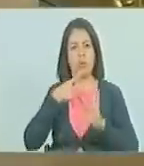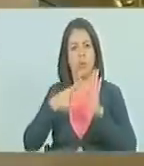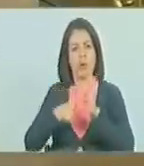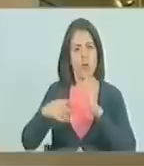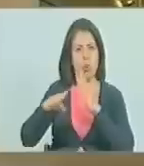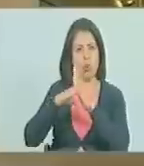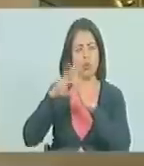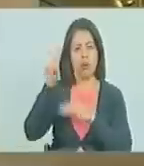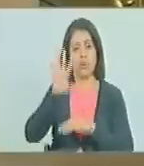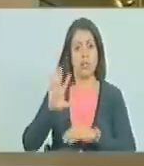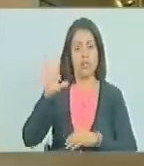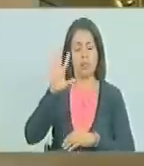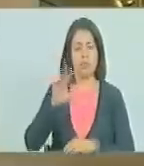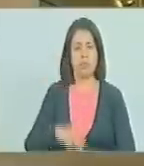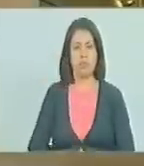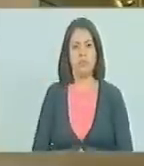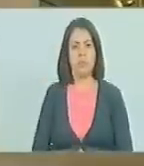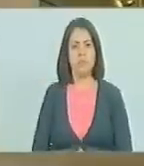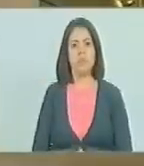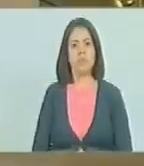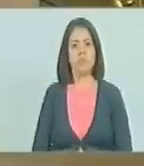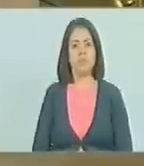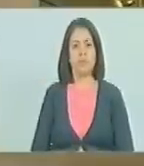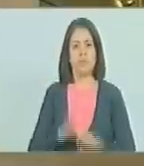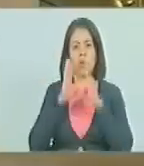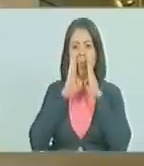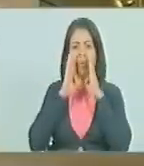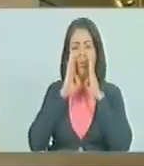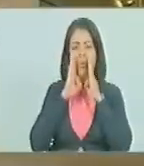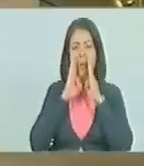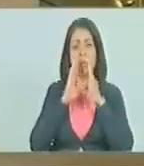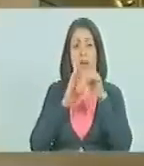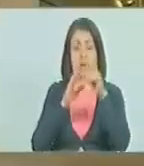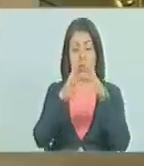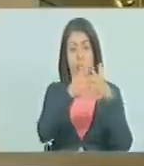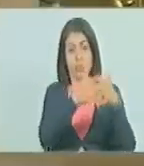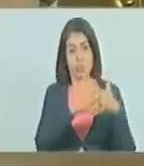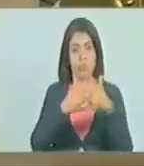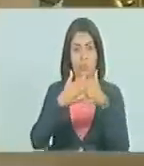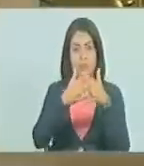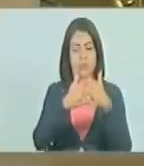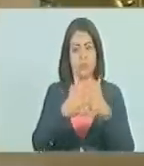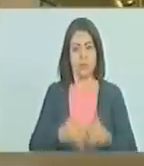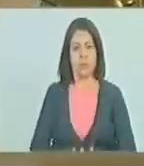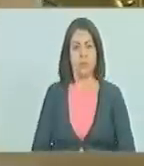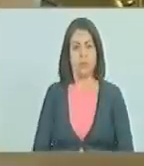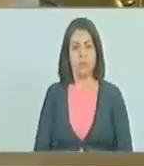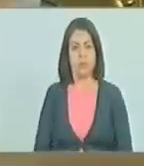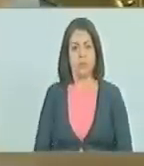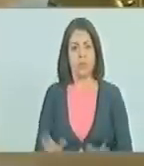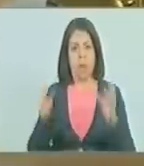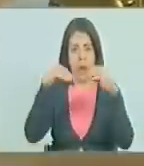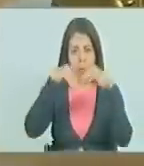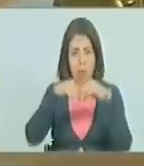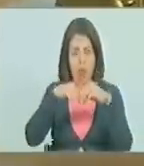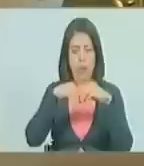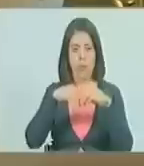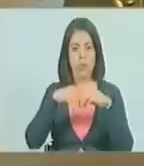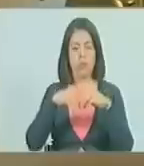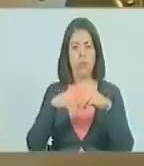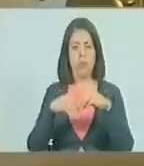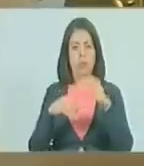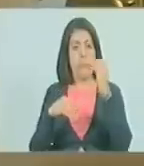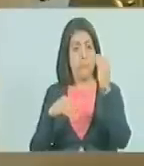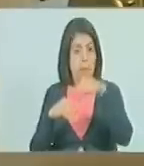contra Venezuela, confesadas por el hegemón imperial. Y en relación a los acuerdos, un